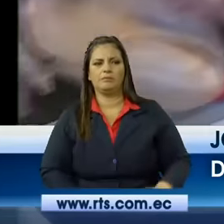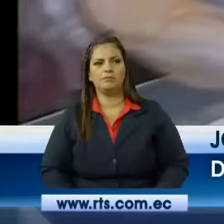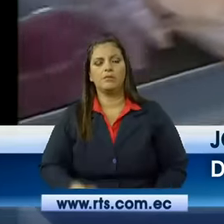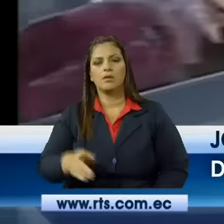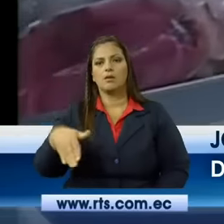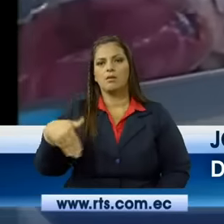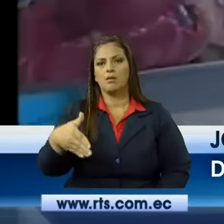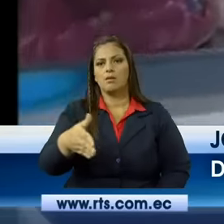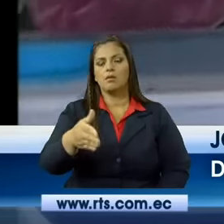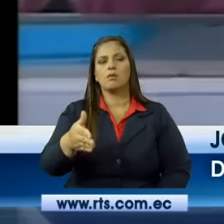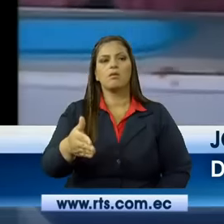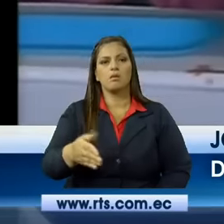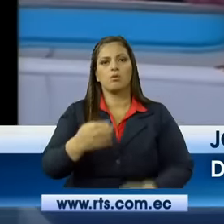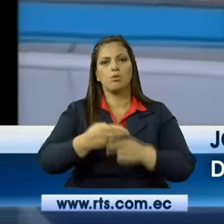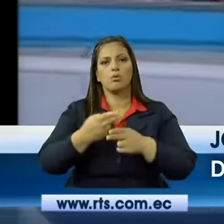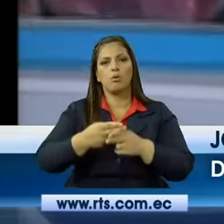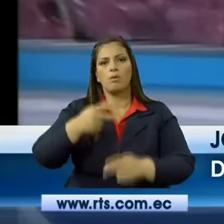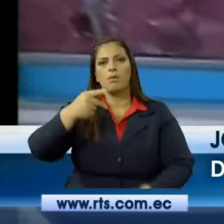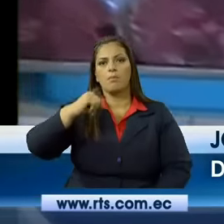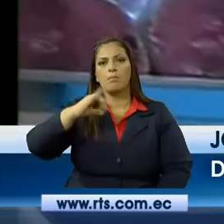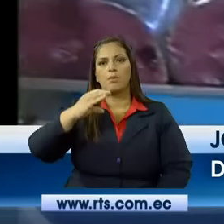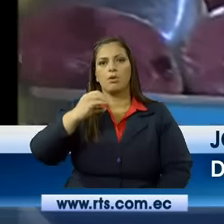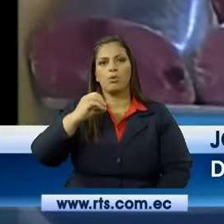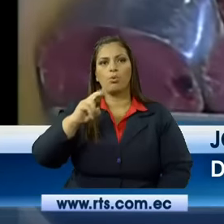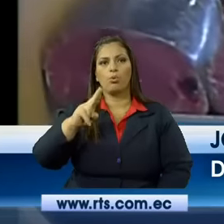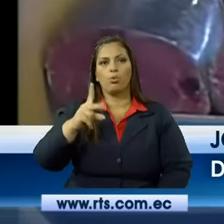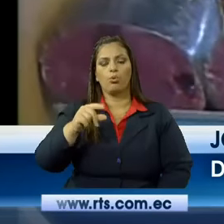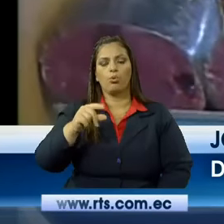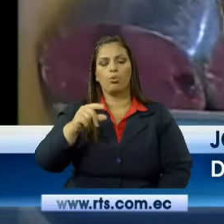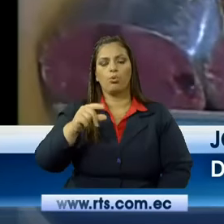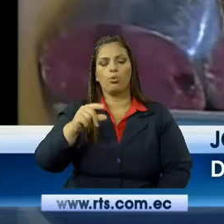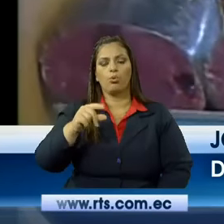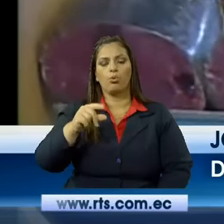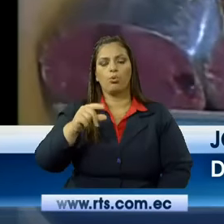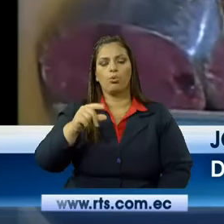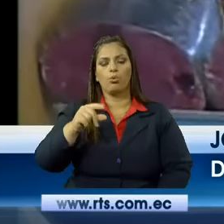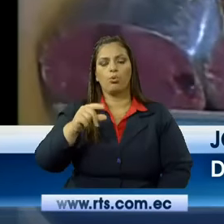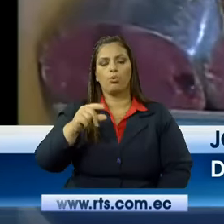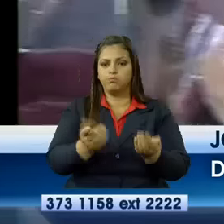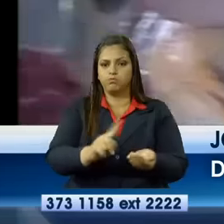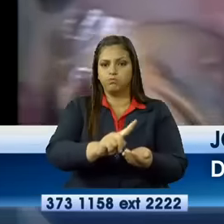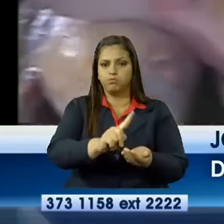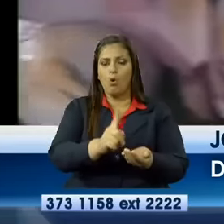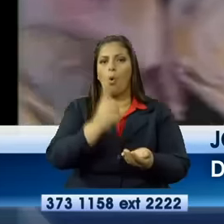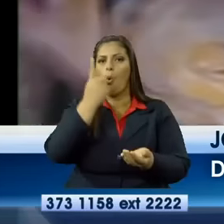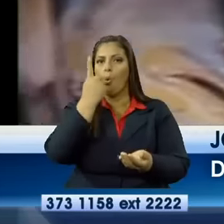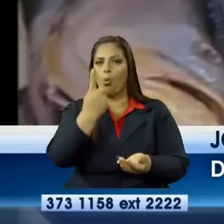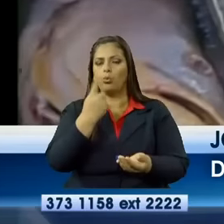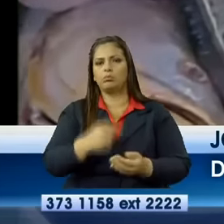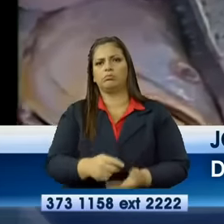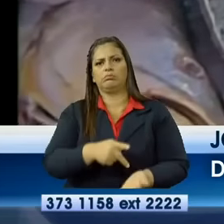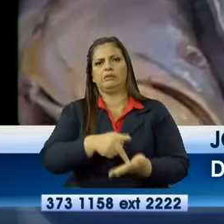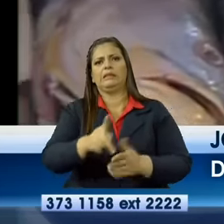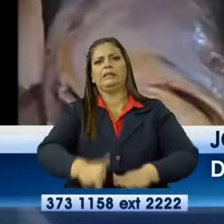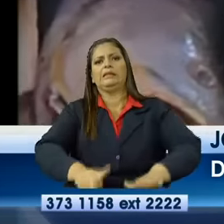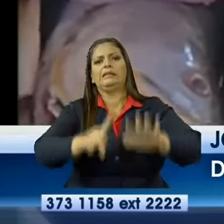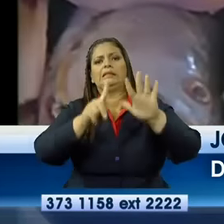picudo, $6. ¿$6? Uh-huh. ¿Cómo ve este precio? No puedo comprar más que 2 libras.